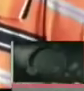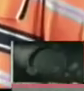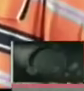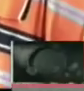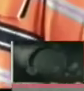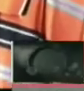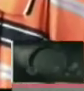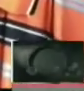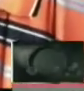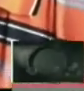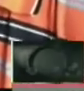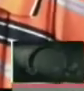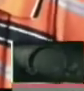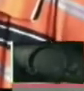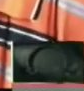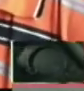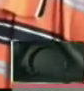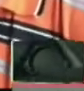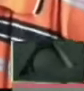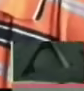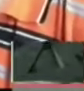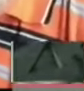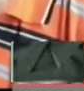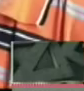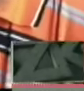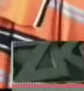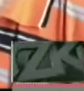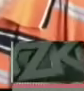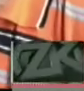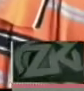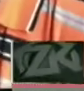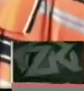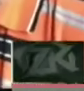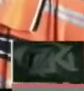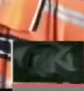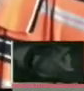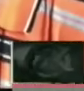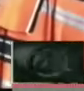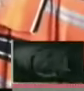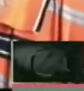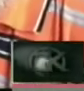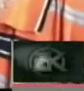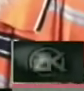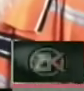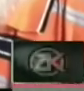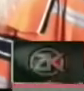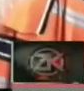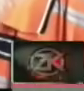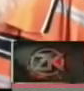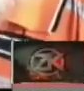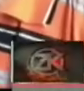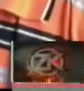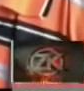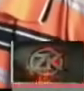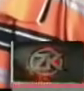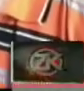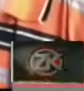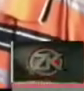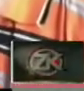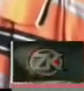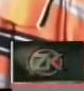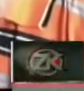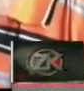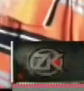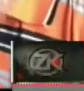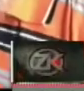viví en el boxeo, 70 años en el boxeo. Trabajé casi 50 años con el IRD como entrenador. Bueno, yo